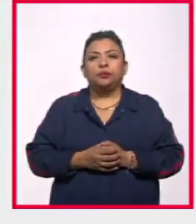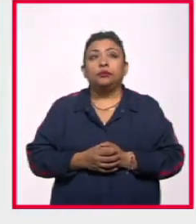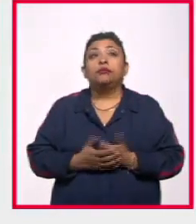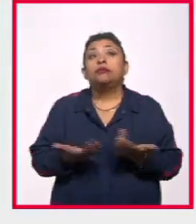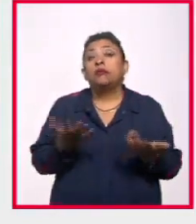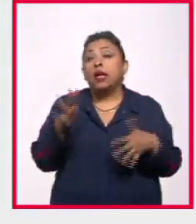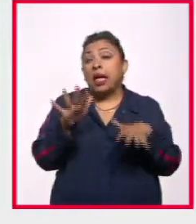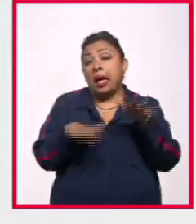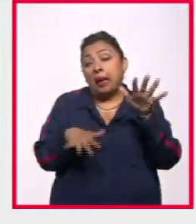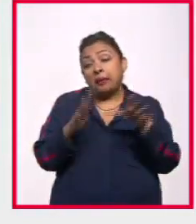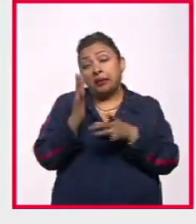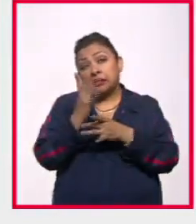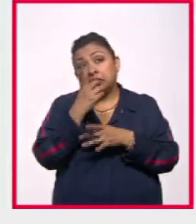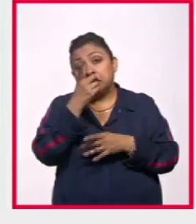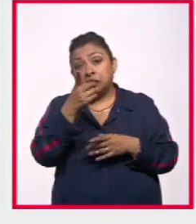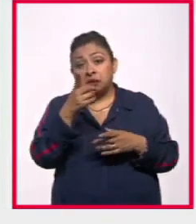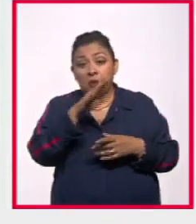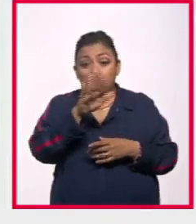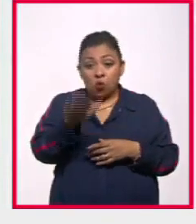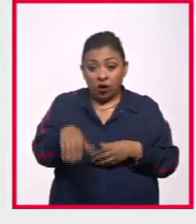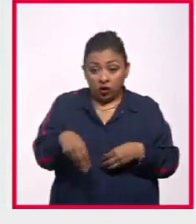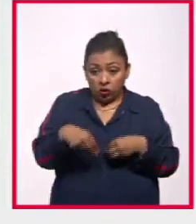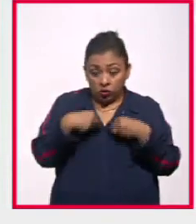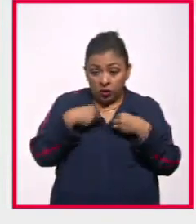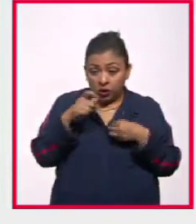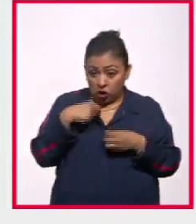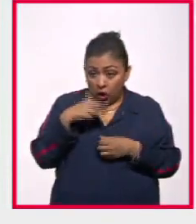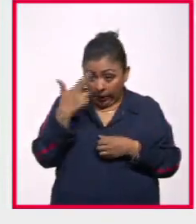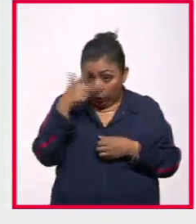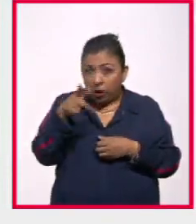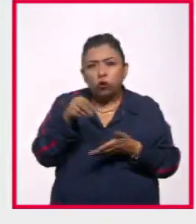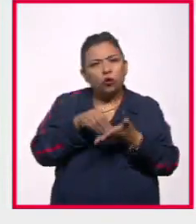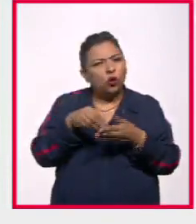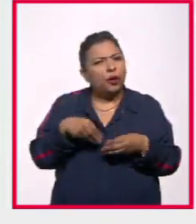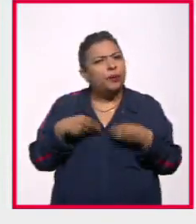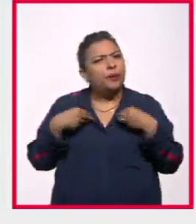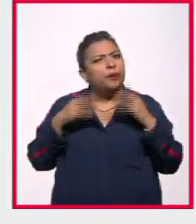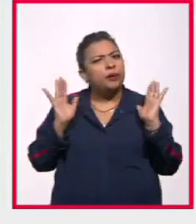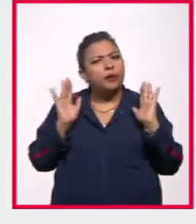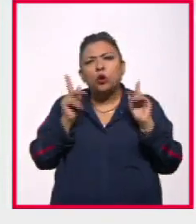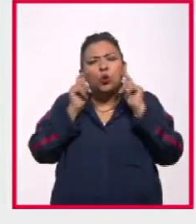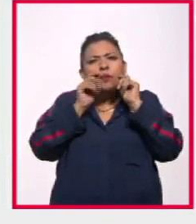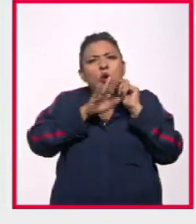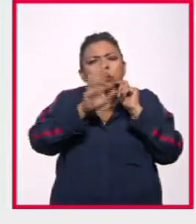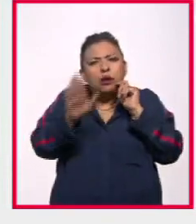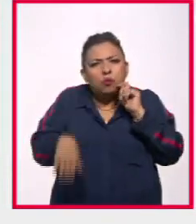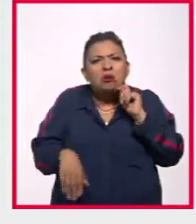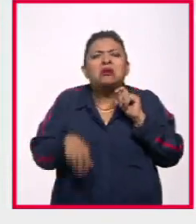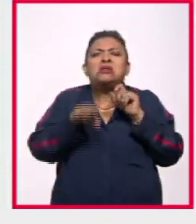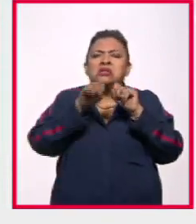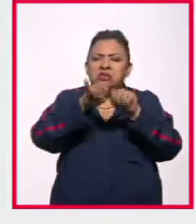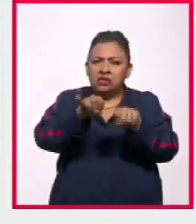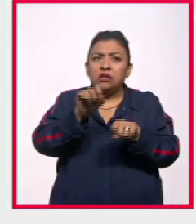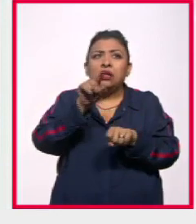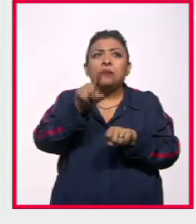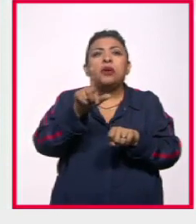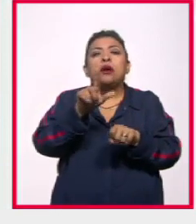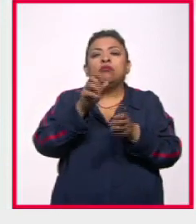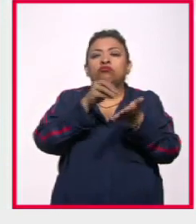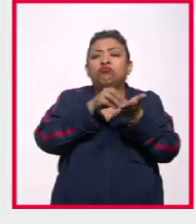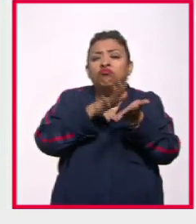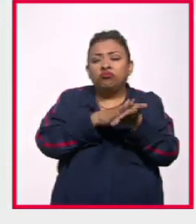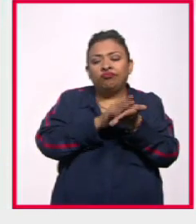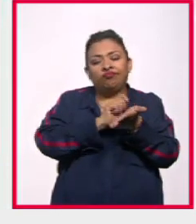A veces se dice que los muertos viven mientras se les recuerde, y añadiríamos quizá que también lo hacen si se les pone por